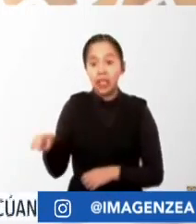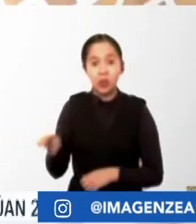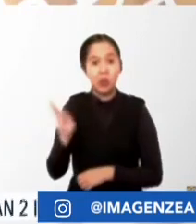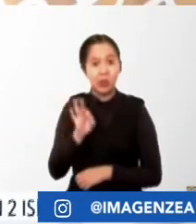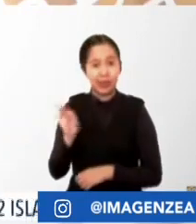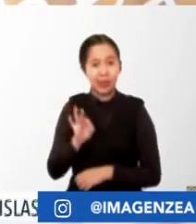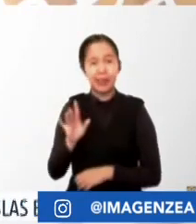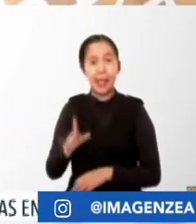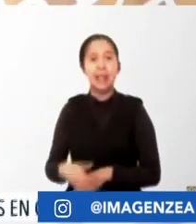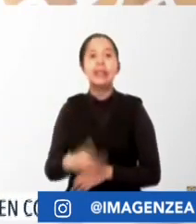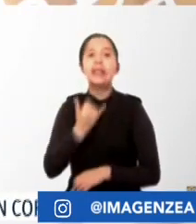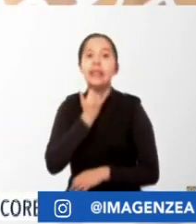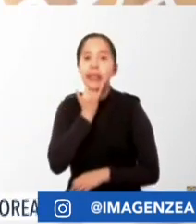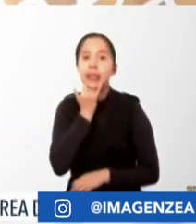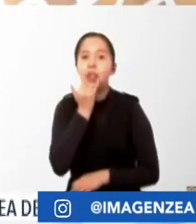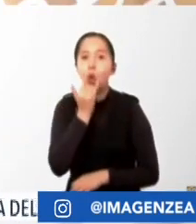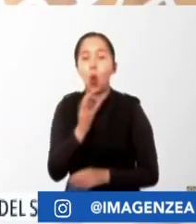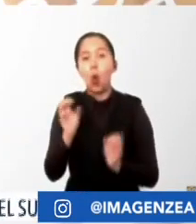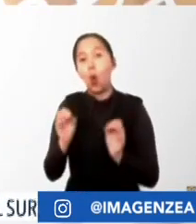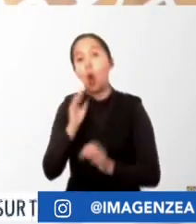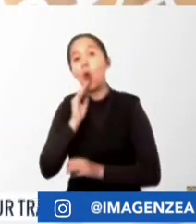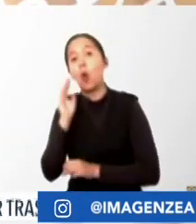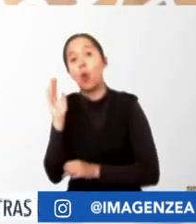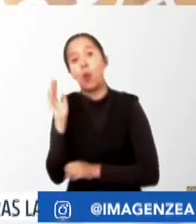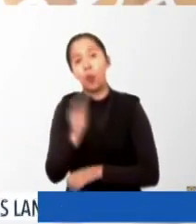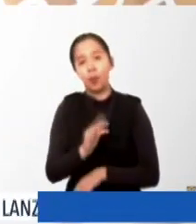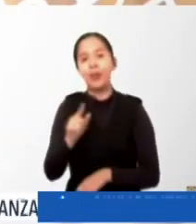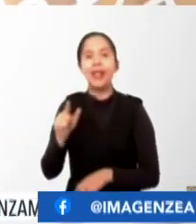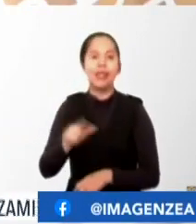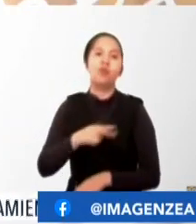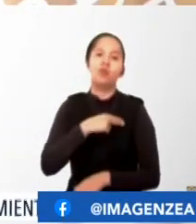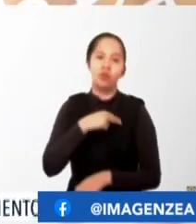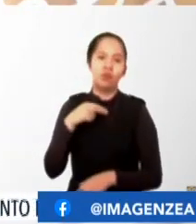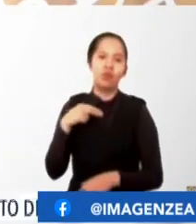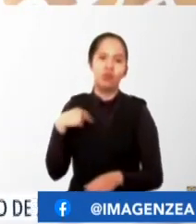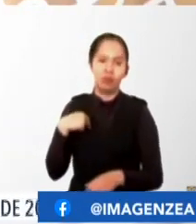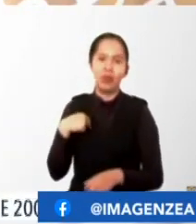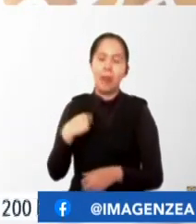vamos a actuar con todo el peso de la ley como amerita.